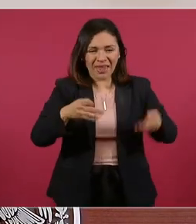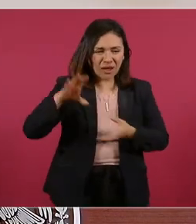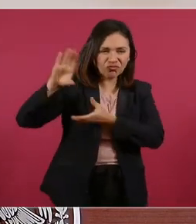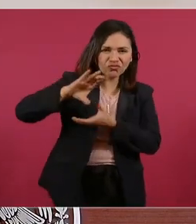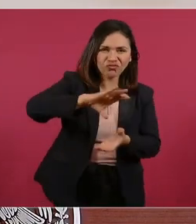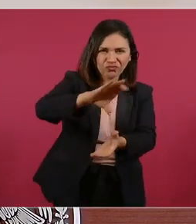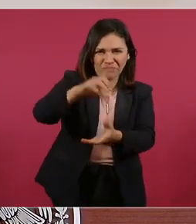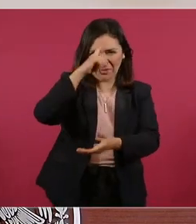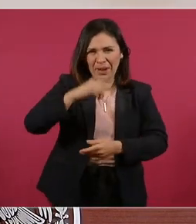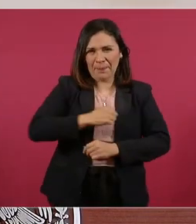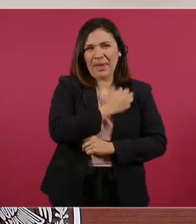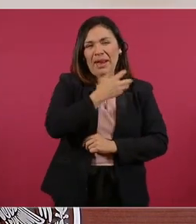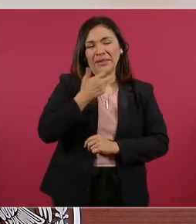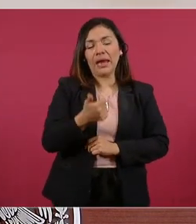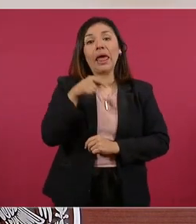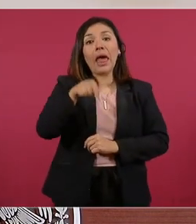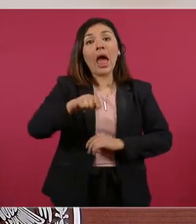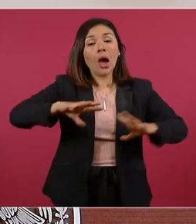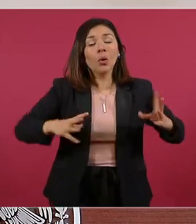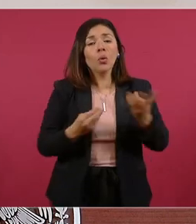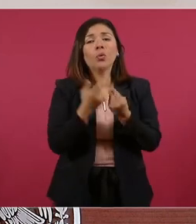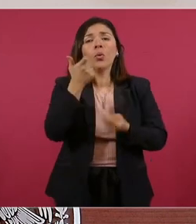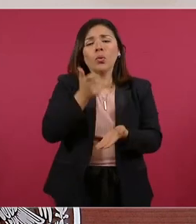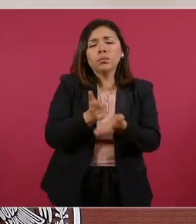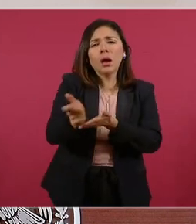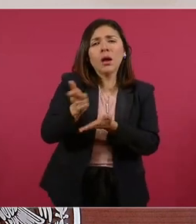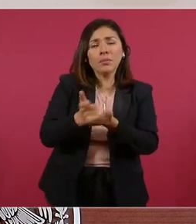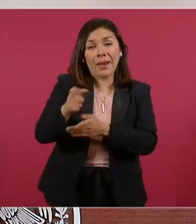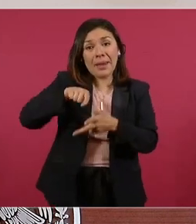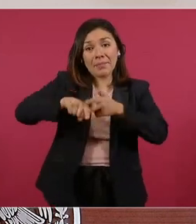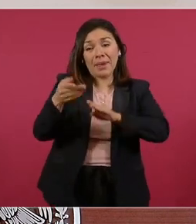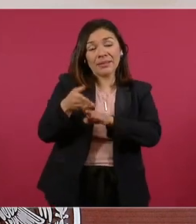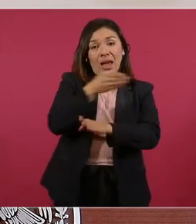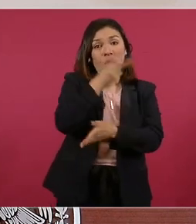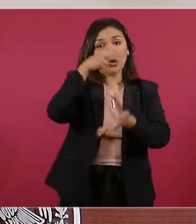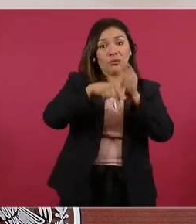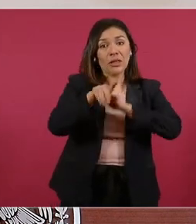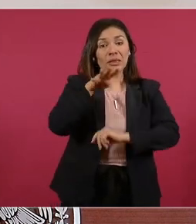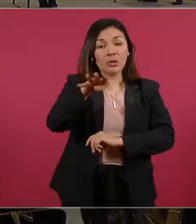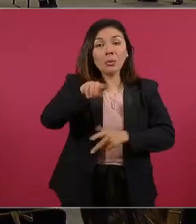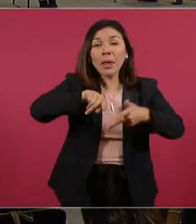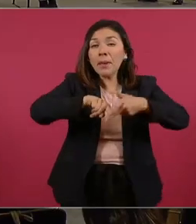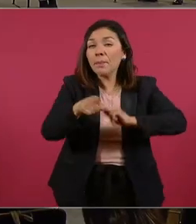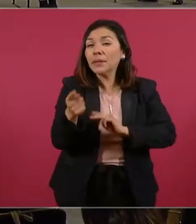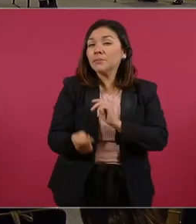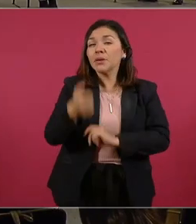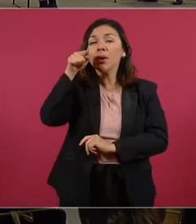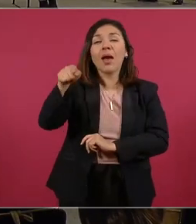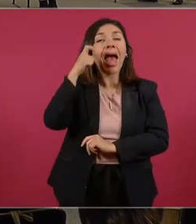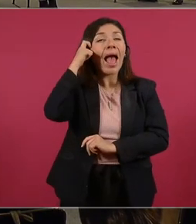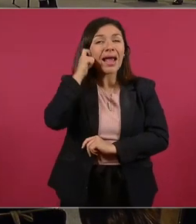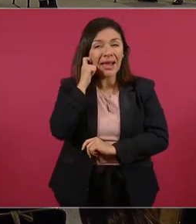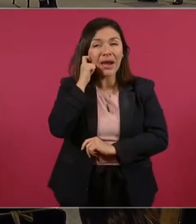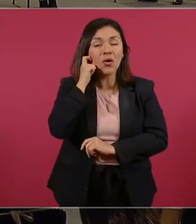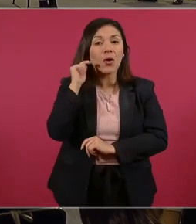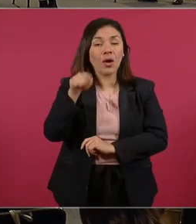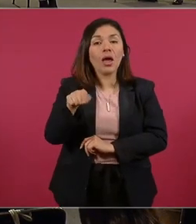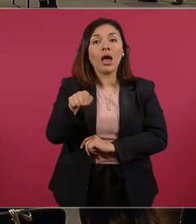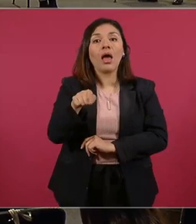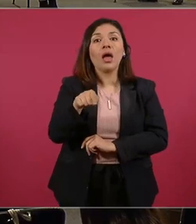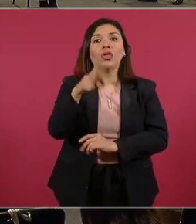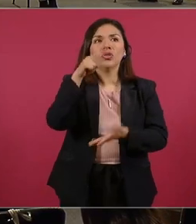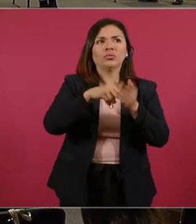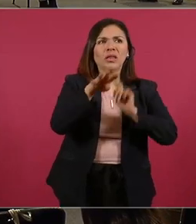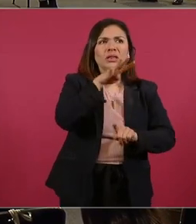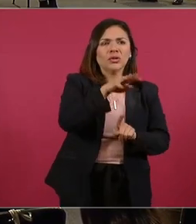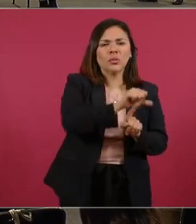este suma una inversión acumulada desde el año 2019 que inicia en el estado de Guerrero como programa piloto de 2019